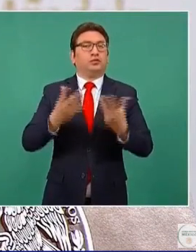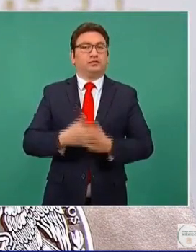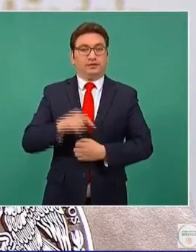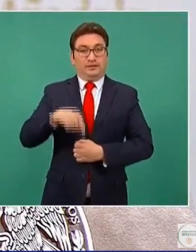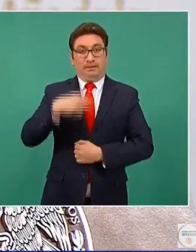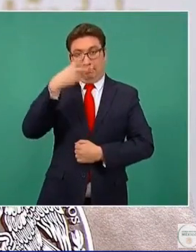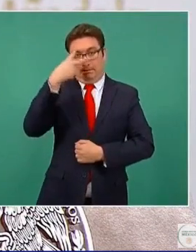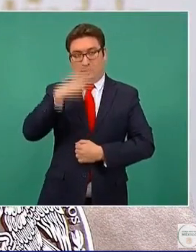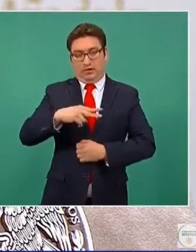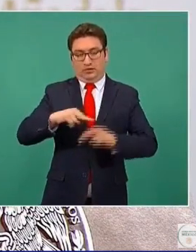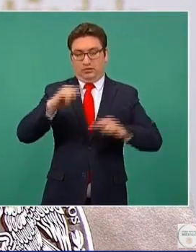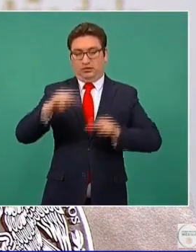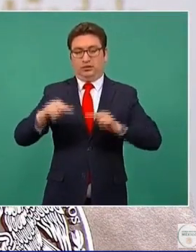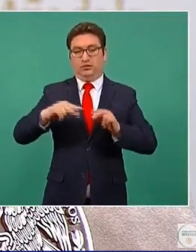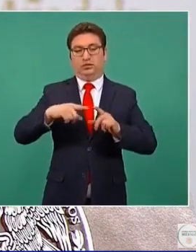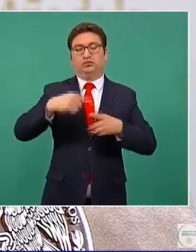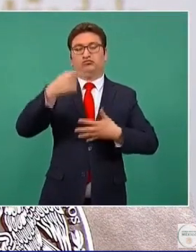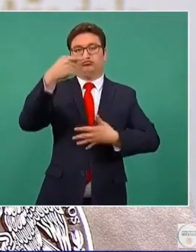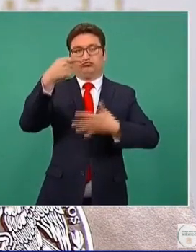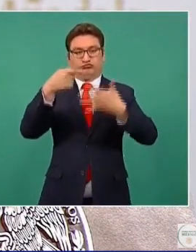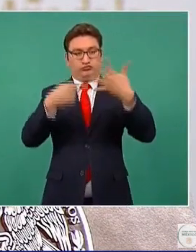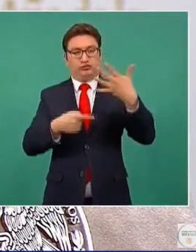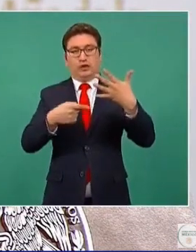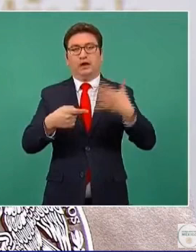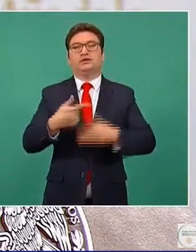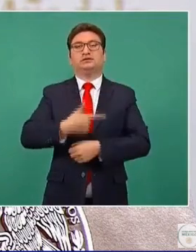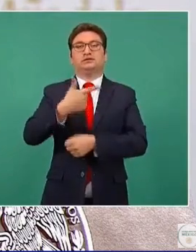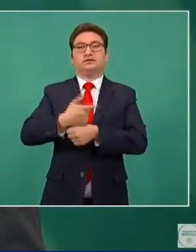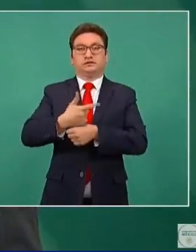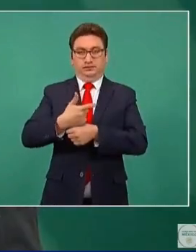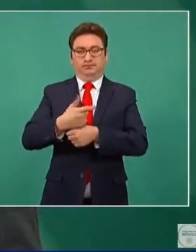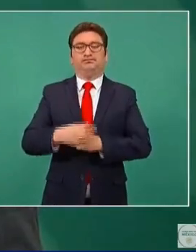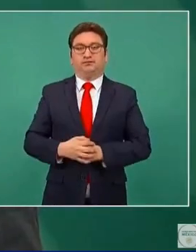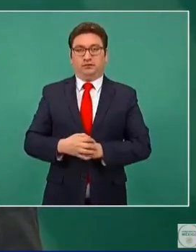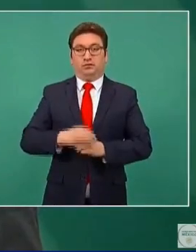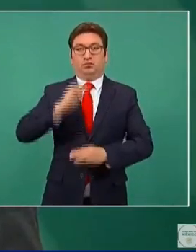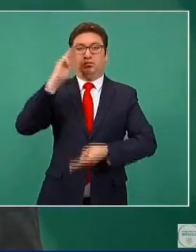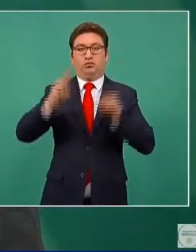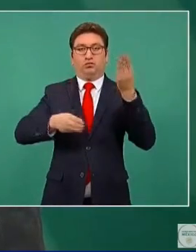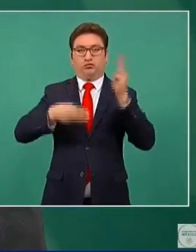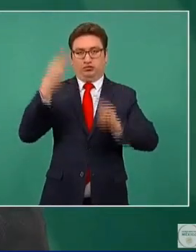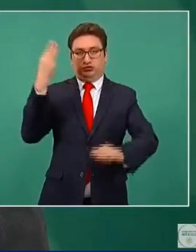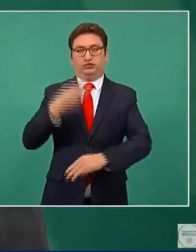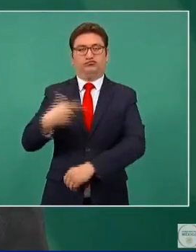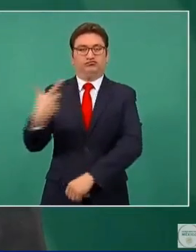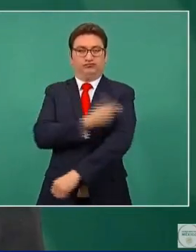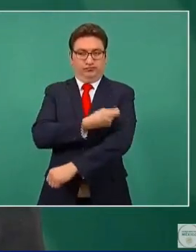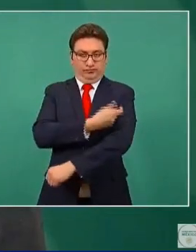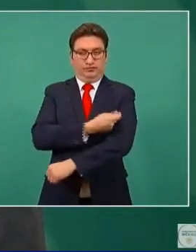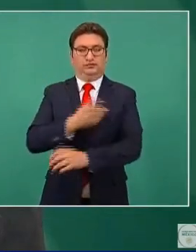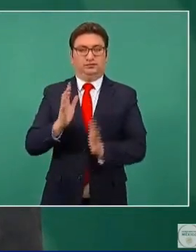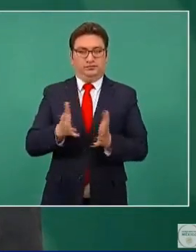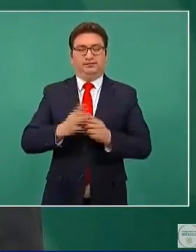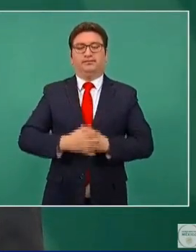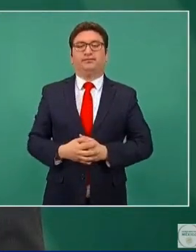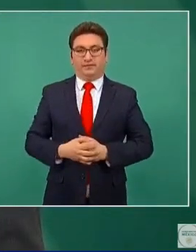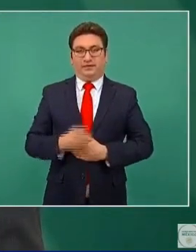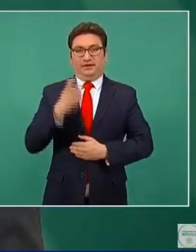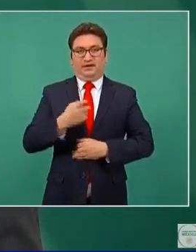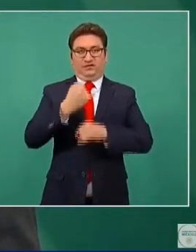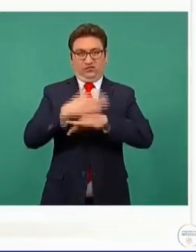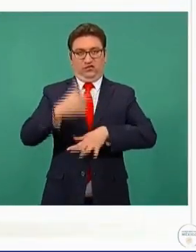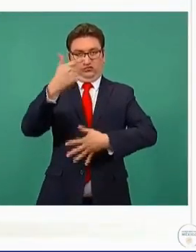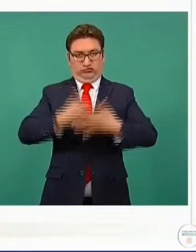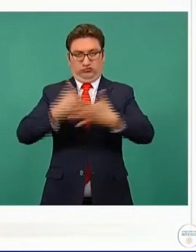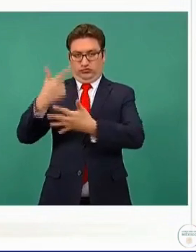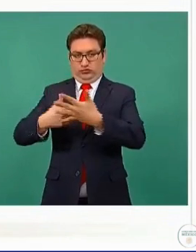México ocupa el lugar número 7 de todo el mundo en cuanto al número de dosis aplicadas. Ahí se ve esta tabla, estos son datos públicos